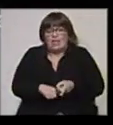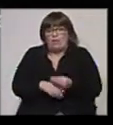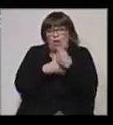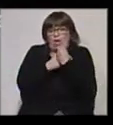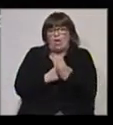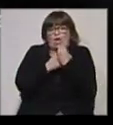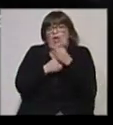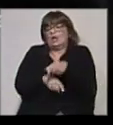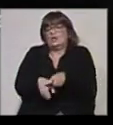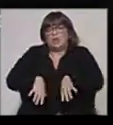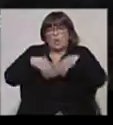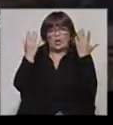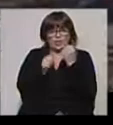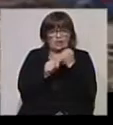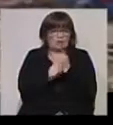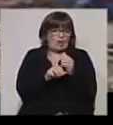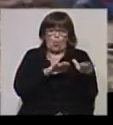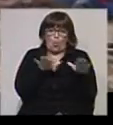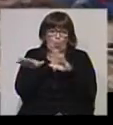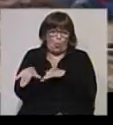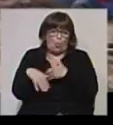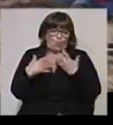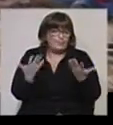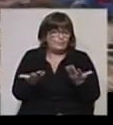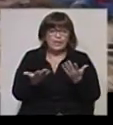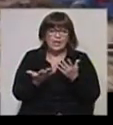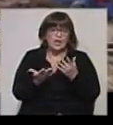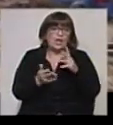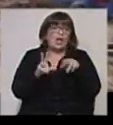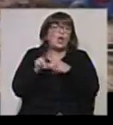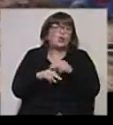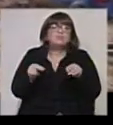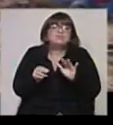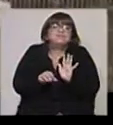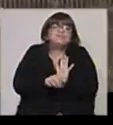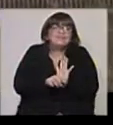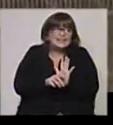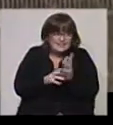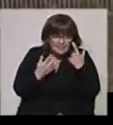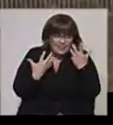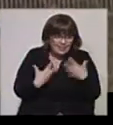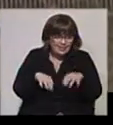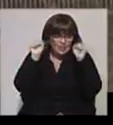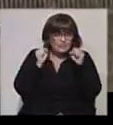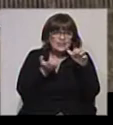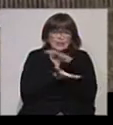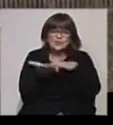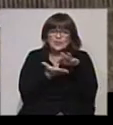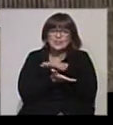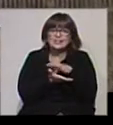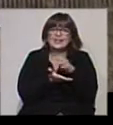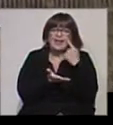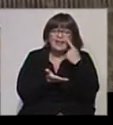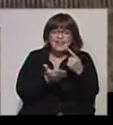trabajo como cualquier otro, ¿no? O sea, y en definitiva son todos esos matices que uno se encuentra estando ahí en